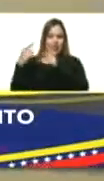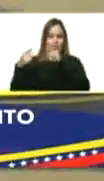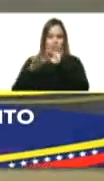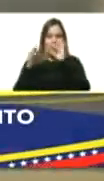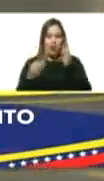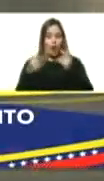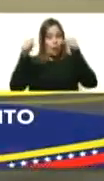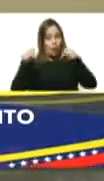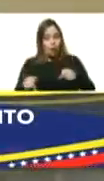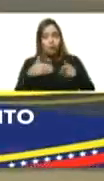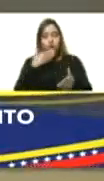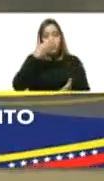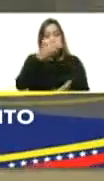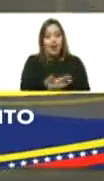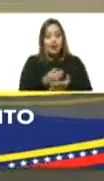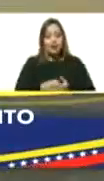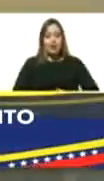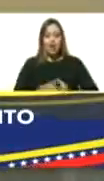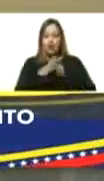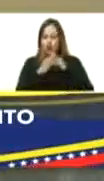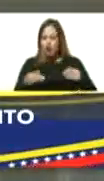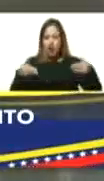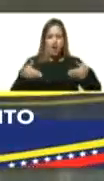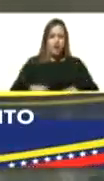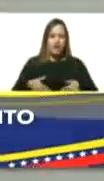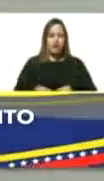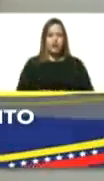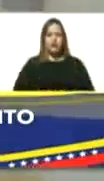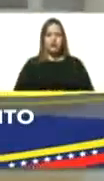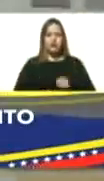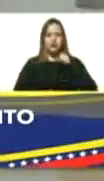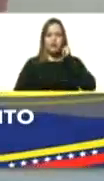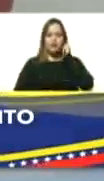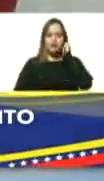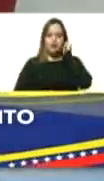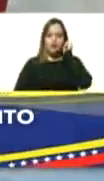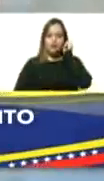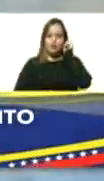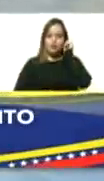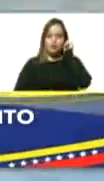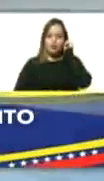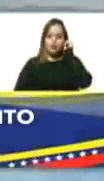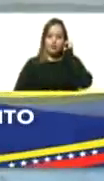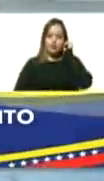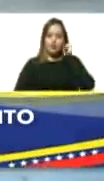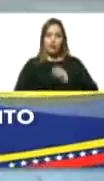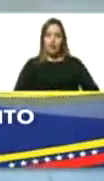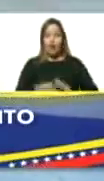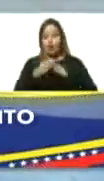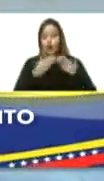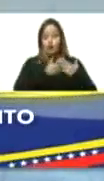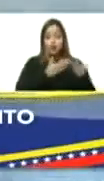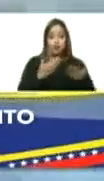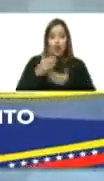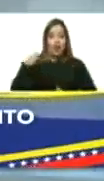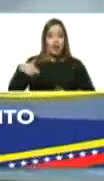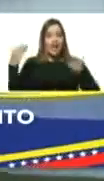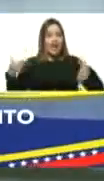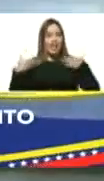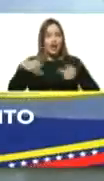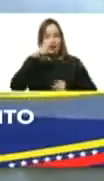hoy, gracias a todo el esfuerzo, a toda la voluntad, aquí está la alegría del